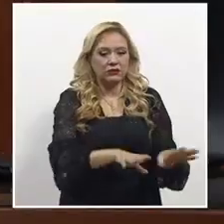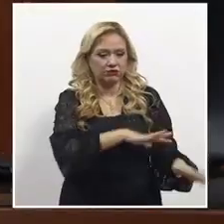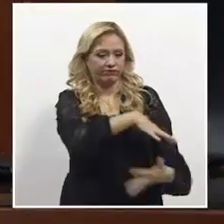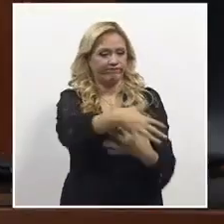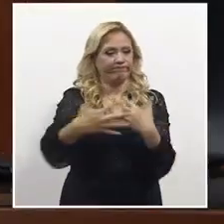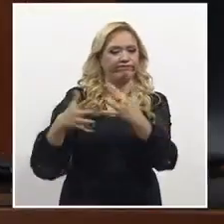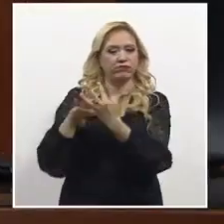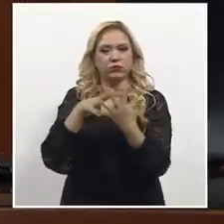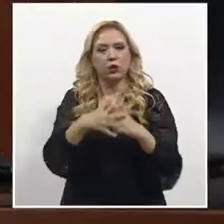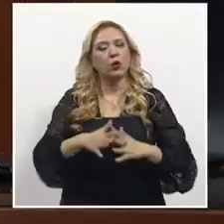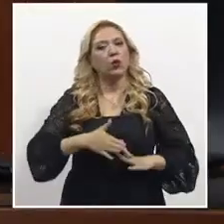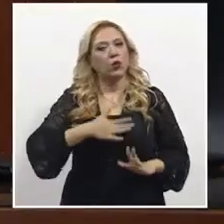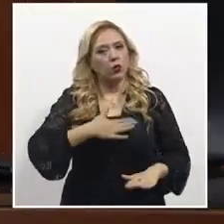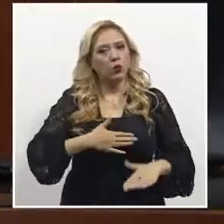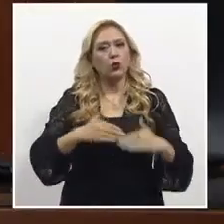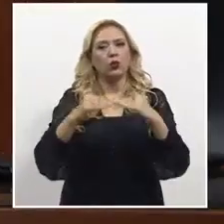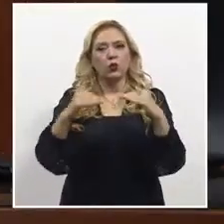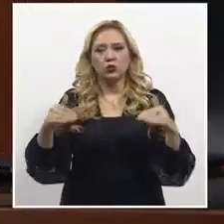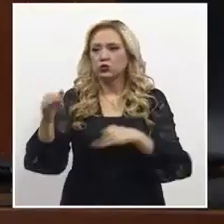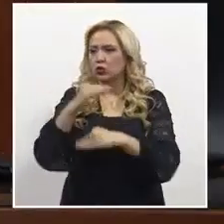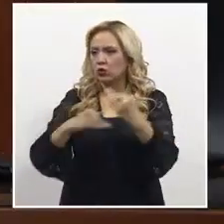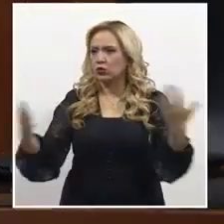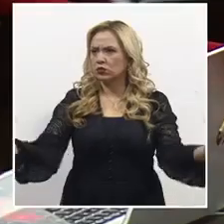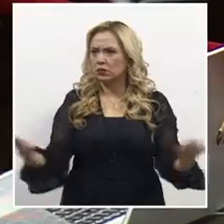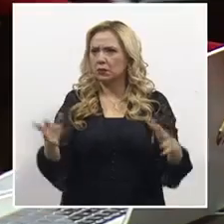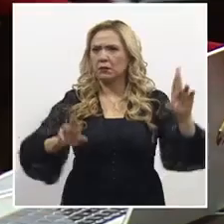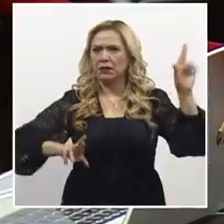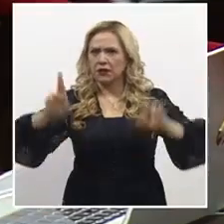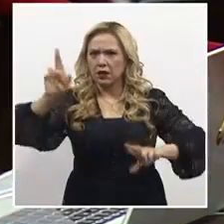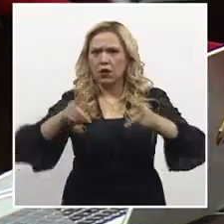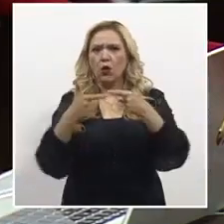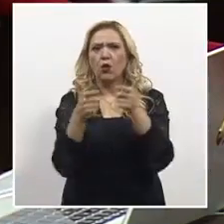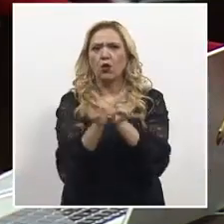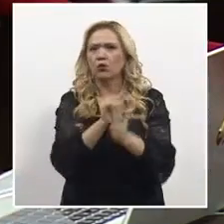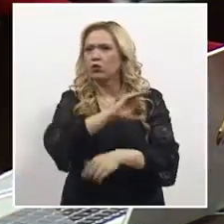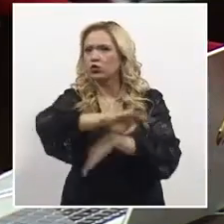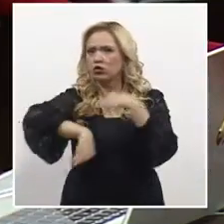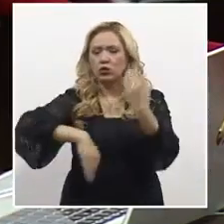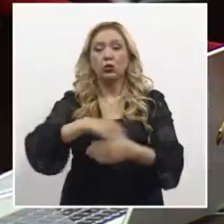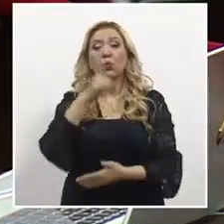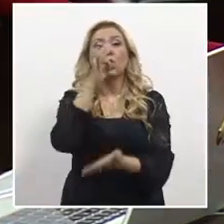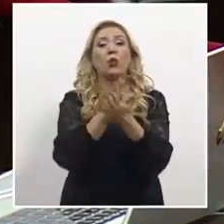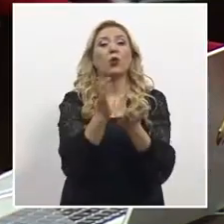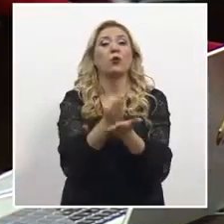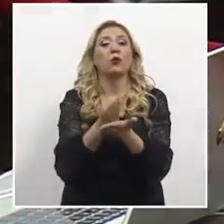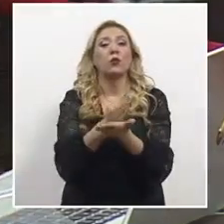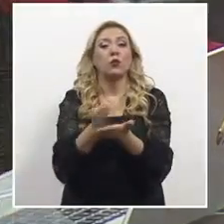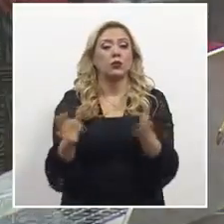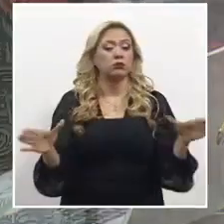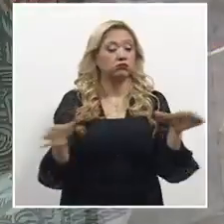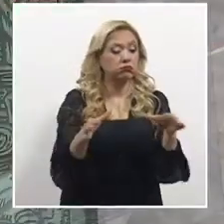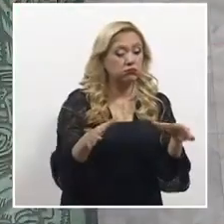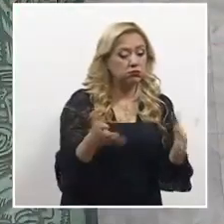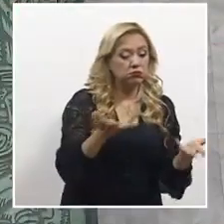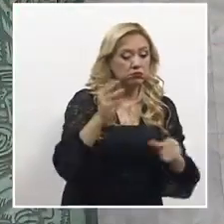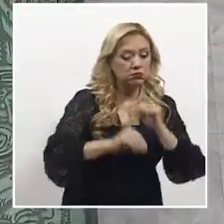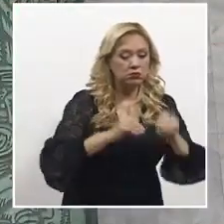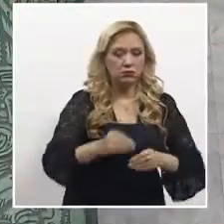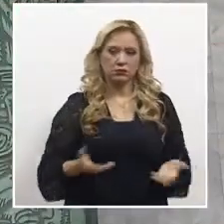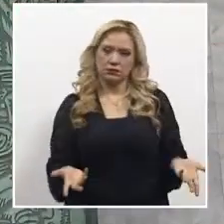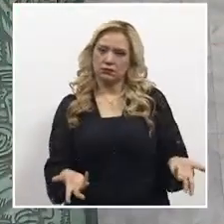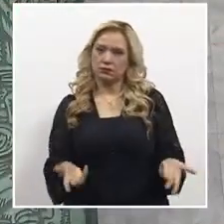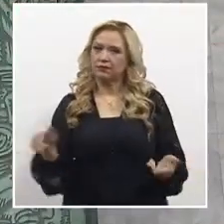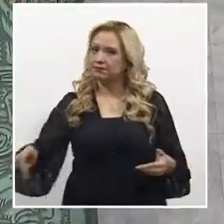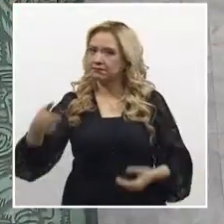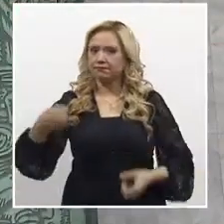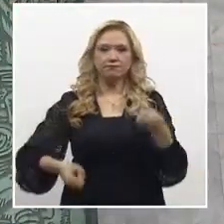y democrática, así como los derechos de las minorías parlamentarias. Con este antecedente, destaca la Corte, abre la puerta para que este